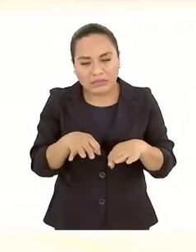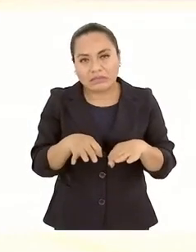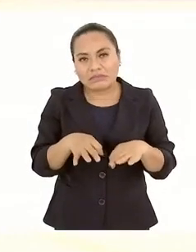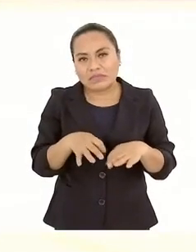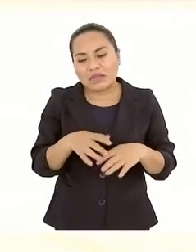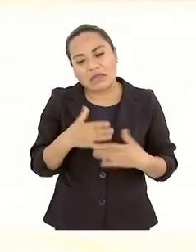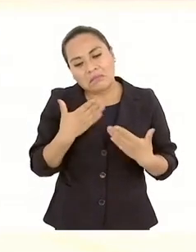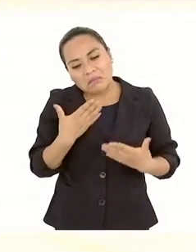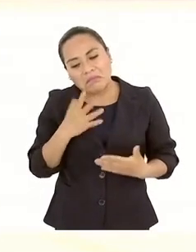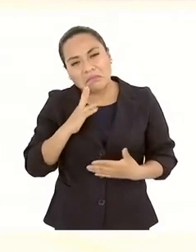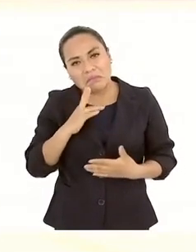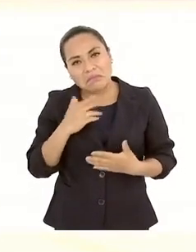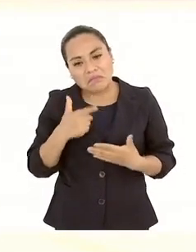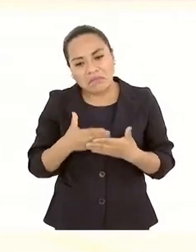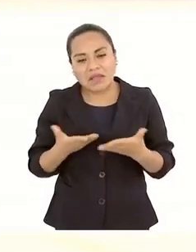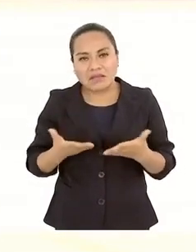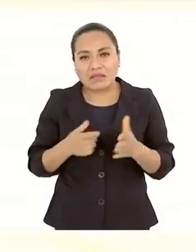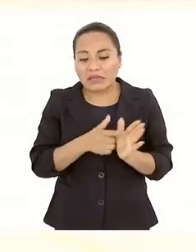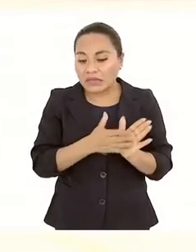Y en ese entonces,